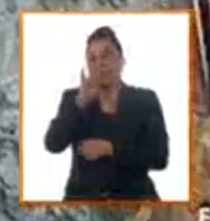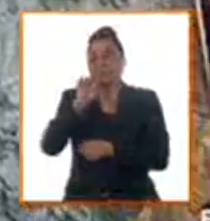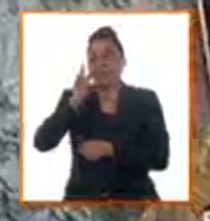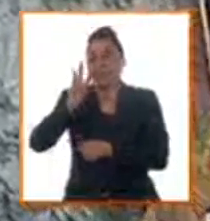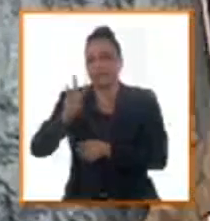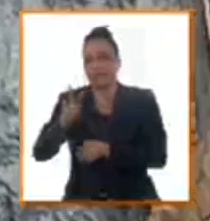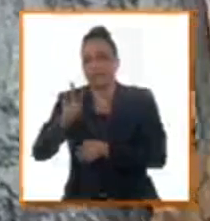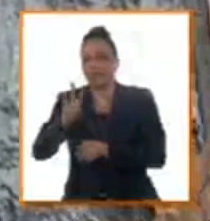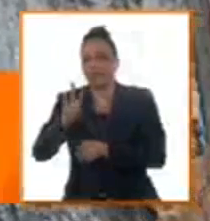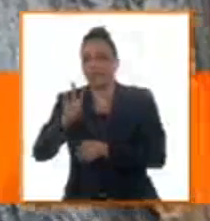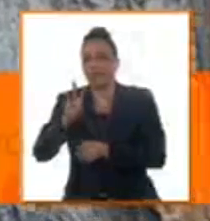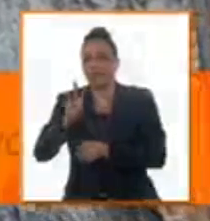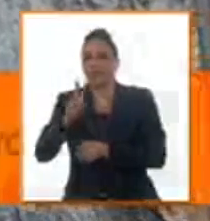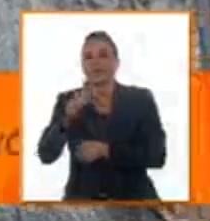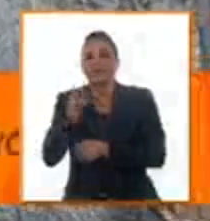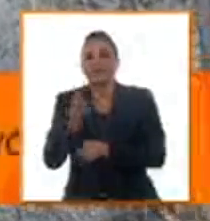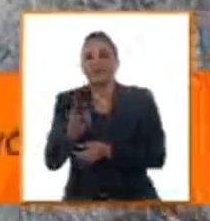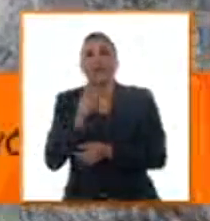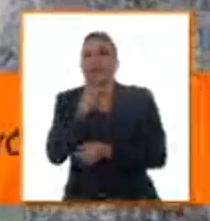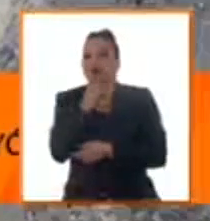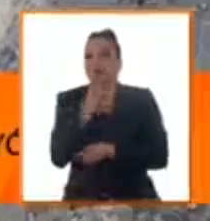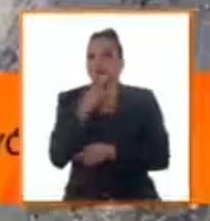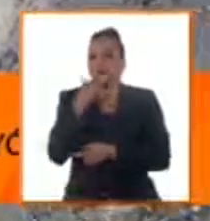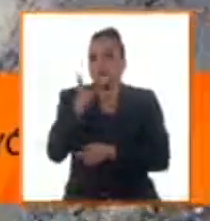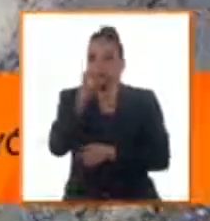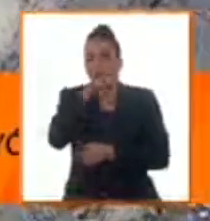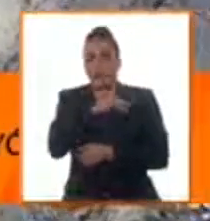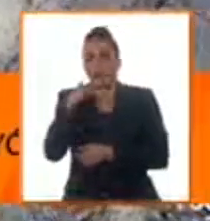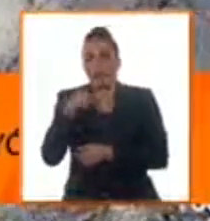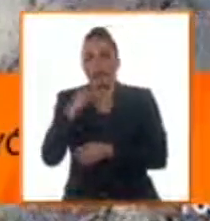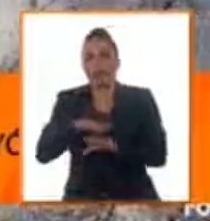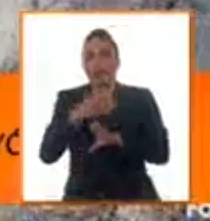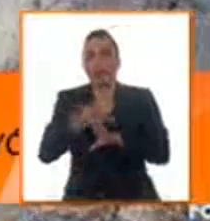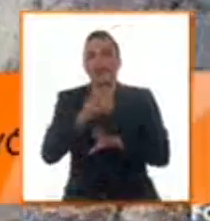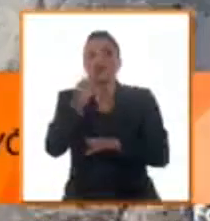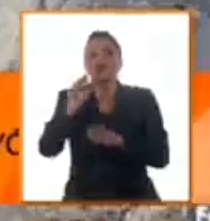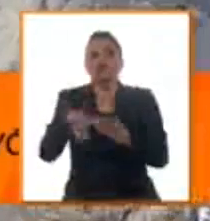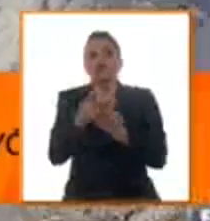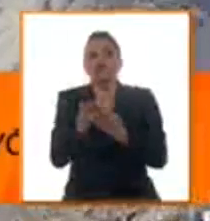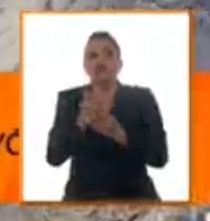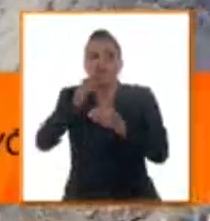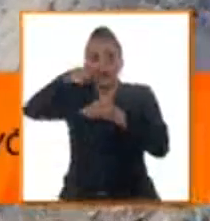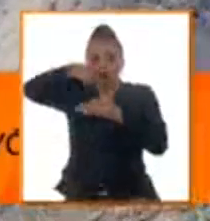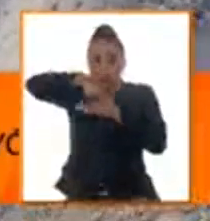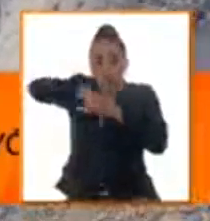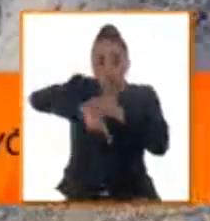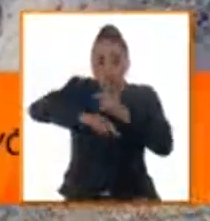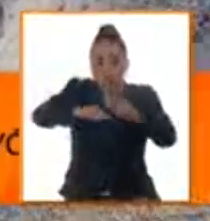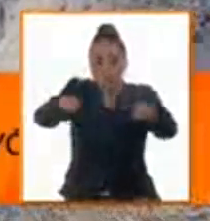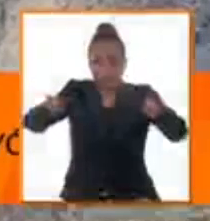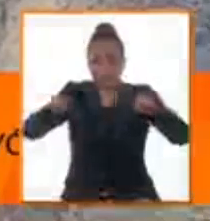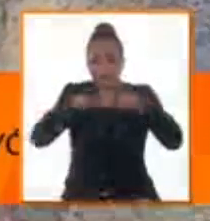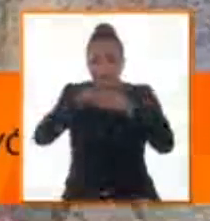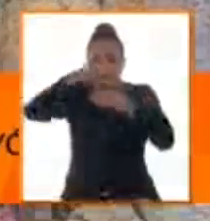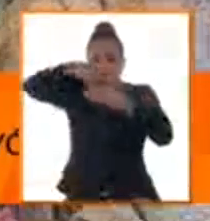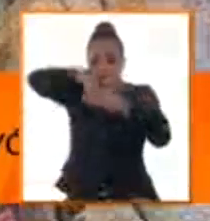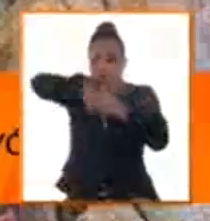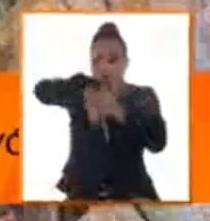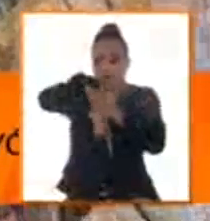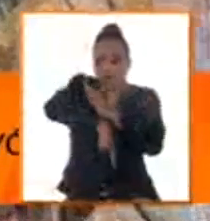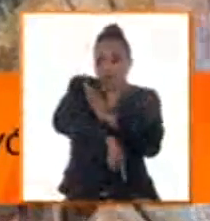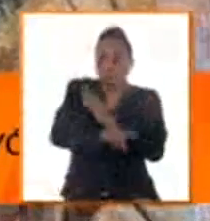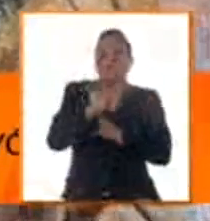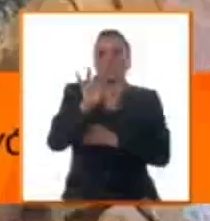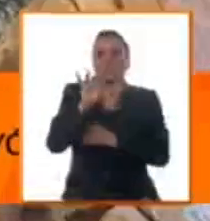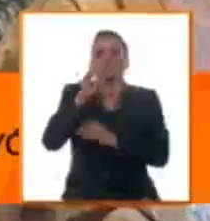edad, que ya recibe atención médica luego que pasó más de 24 horas sepultado. Dicen que 15 metros bajo